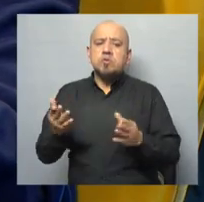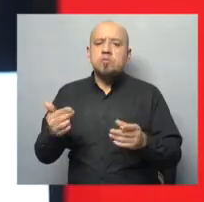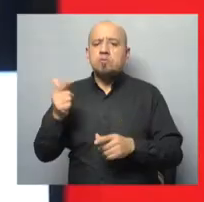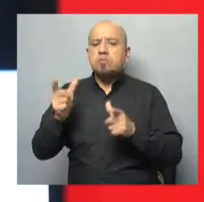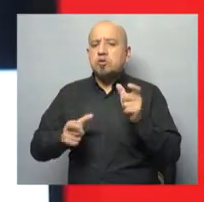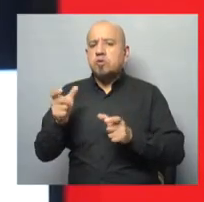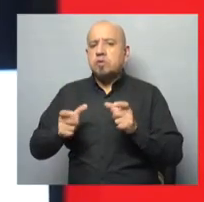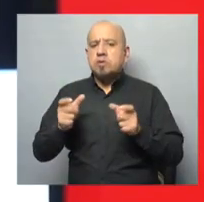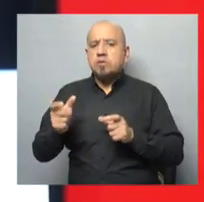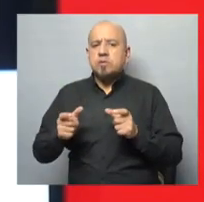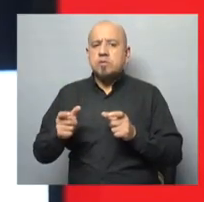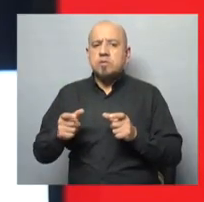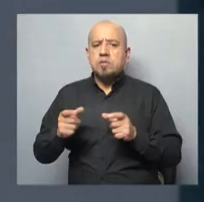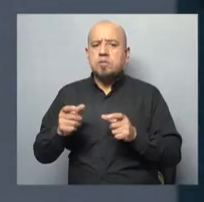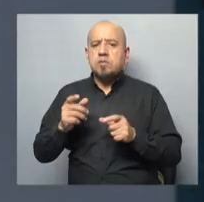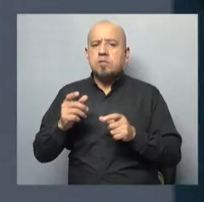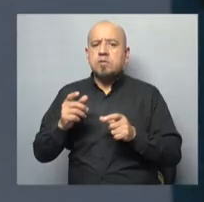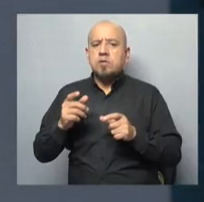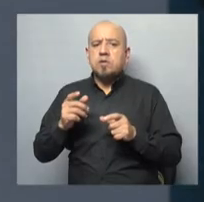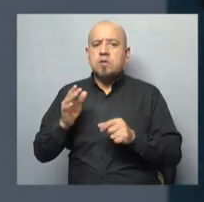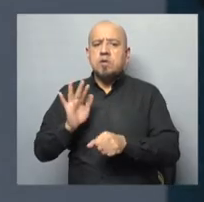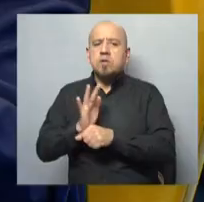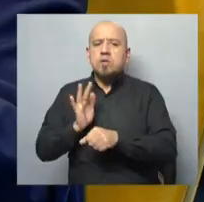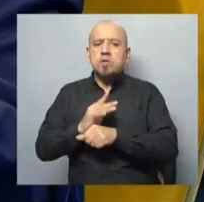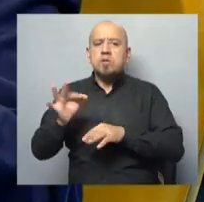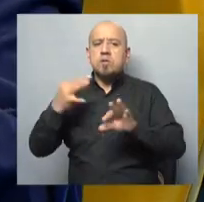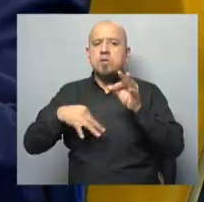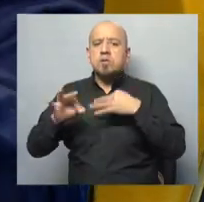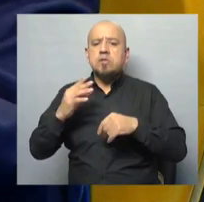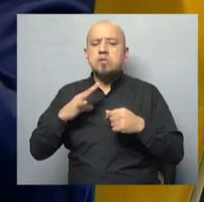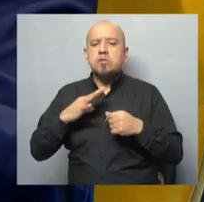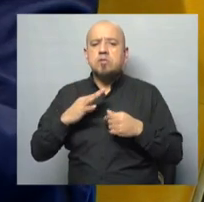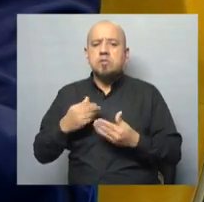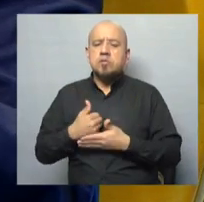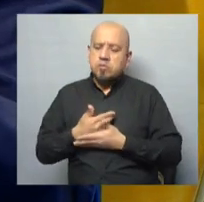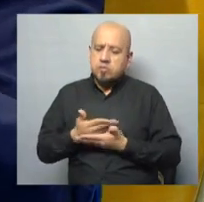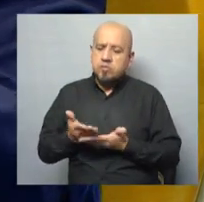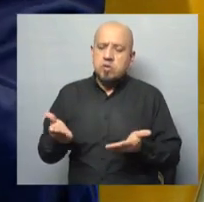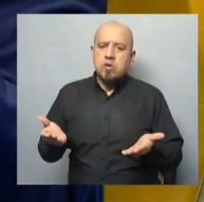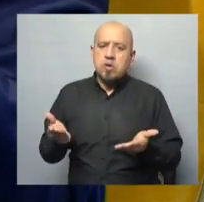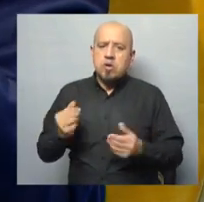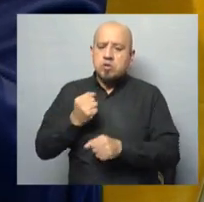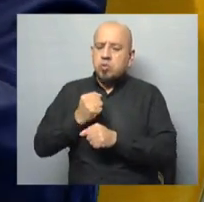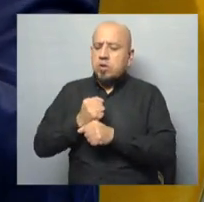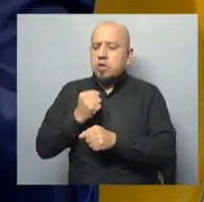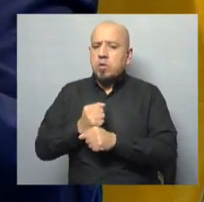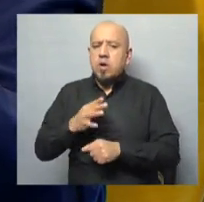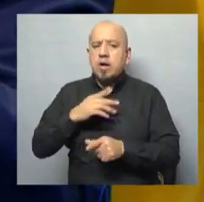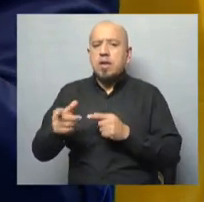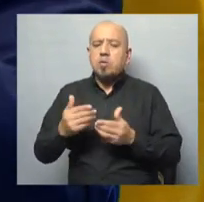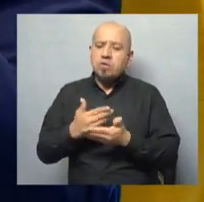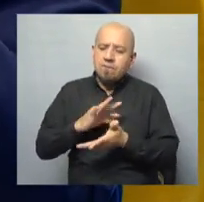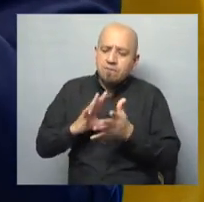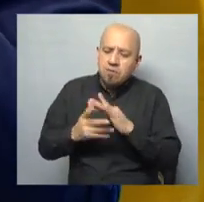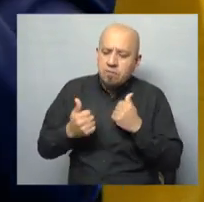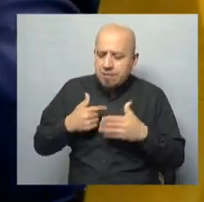que actor de teatro principalmente son gente que le entrega mucho a su profesión lo que hay que una entrega